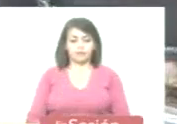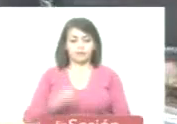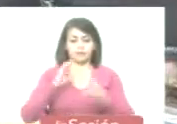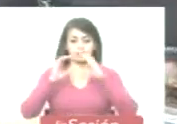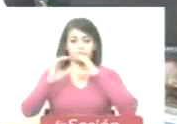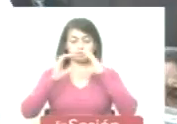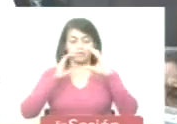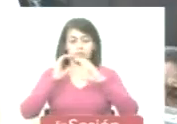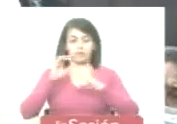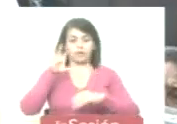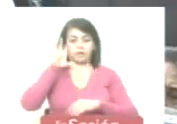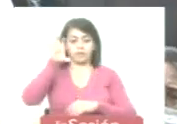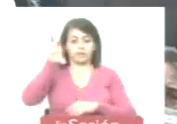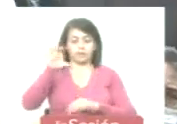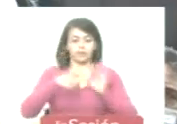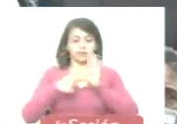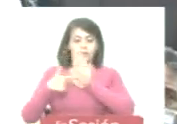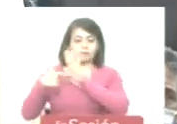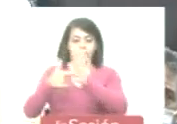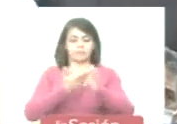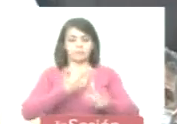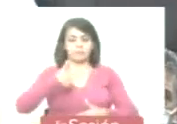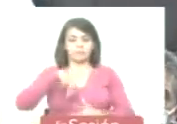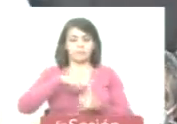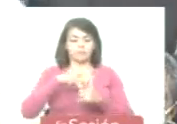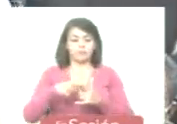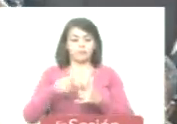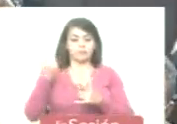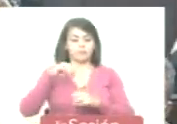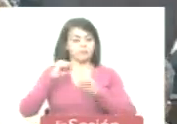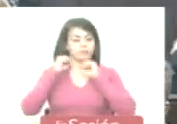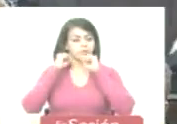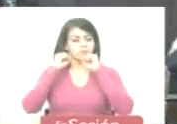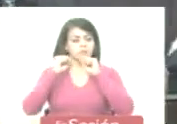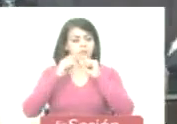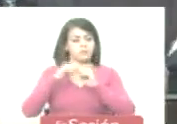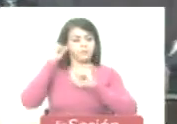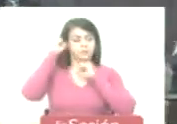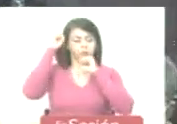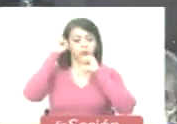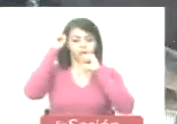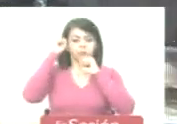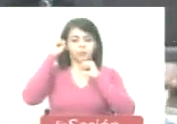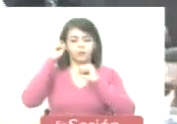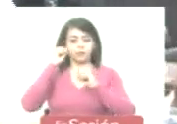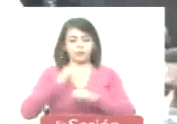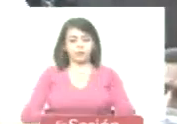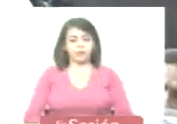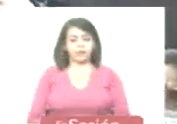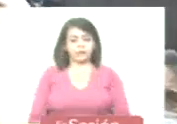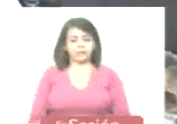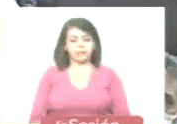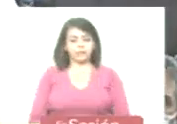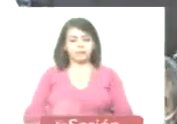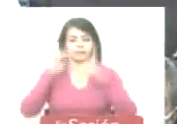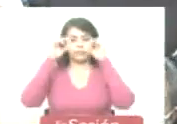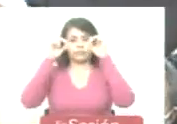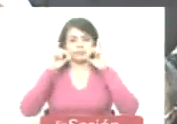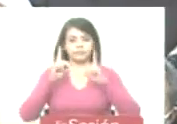comunicarle al país y manifestar nuestra más contundente protesta en relación a una